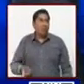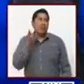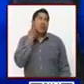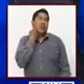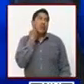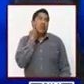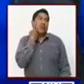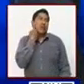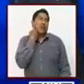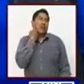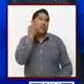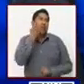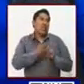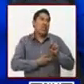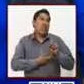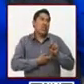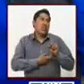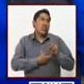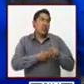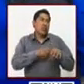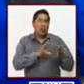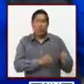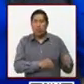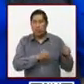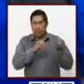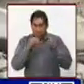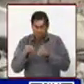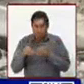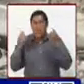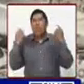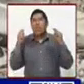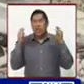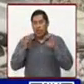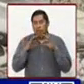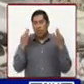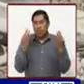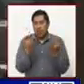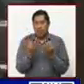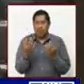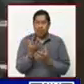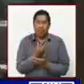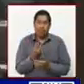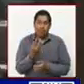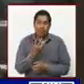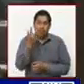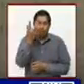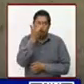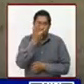Recién a principios de este mes se han trasladado, han vuelto a ser una familia.